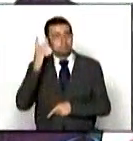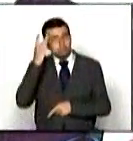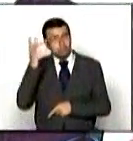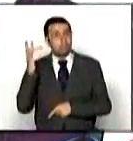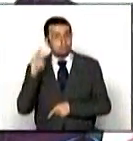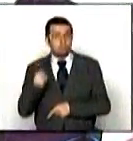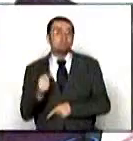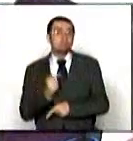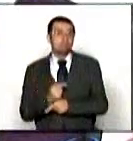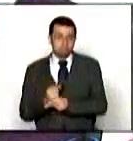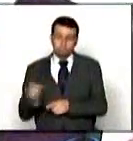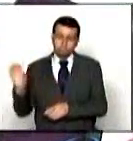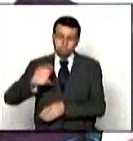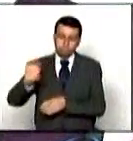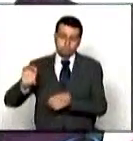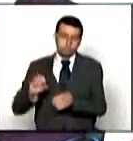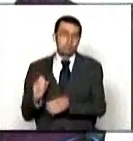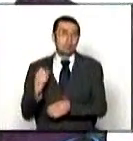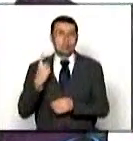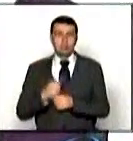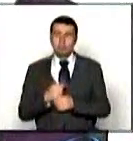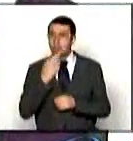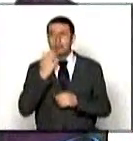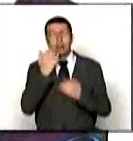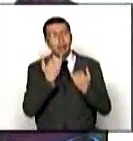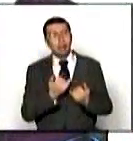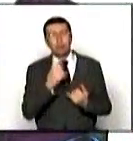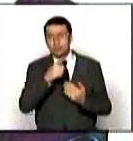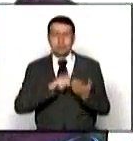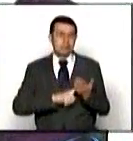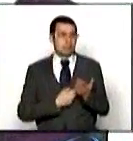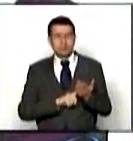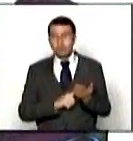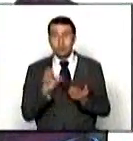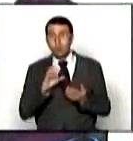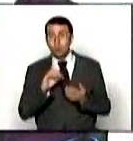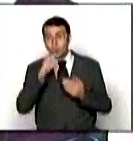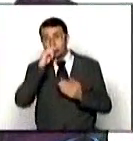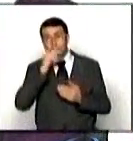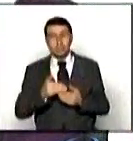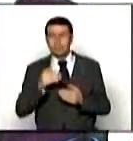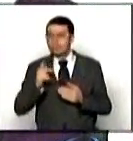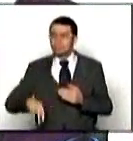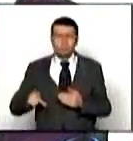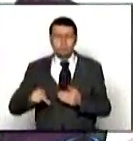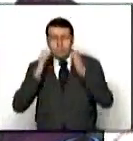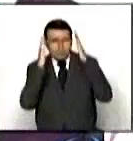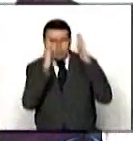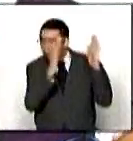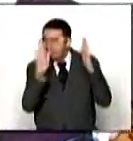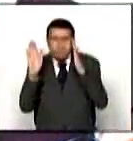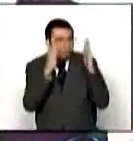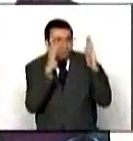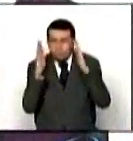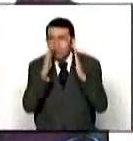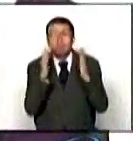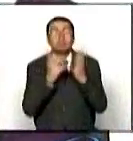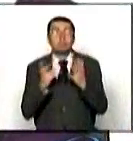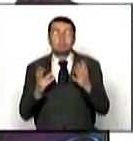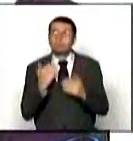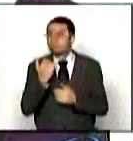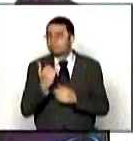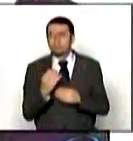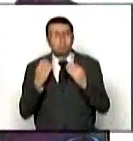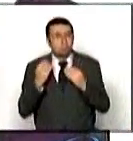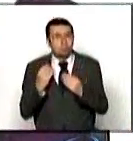trastorno por déficit de atención o trastorno de hiperactividad en los niños que es una enfermedad de esta época, de los últimos